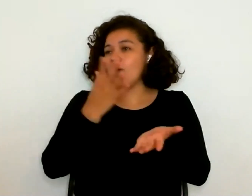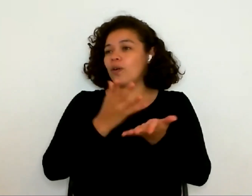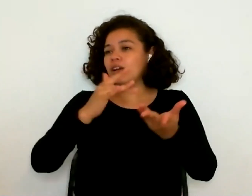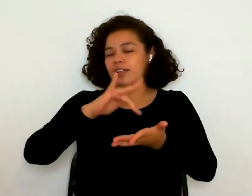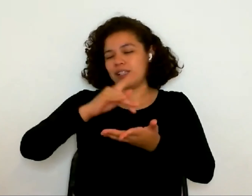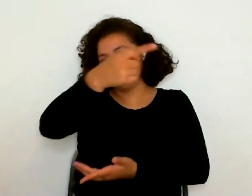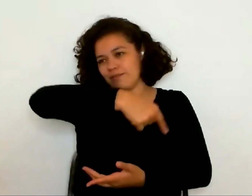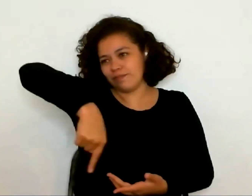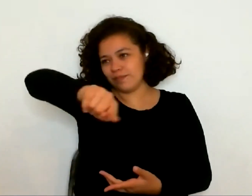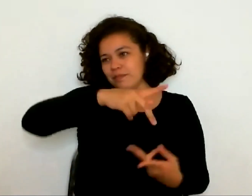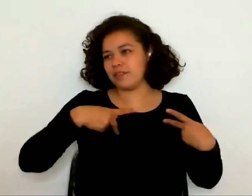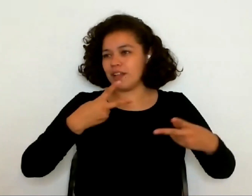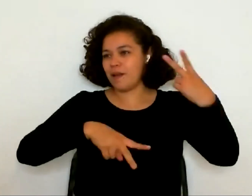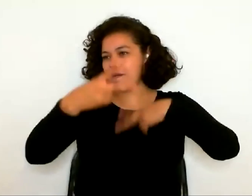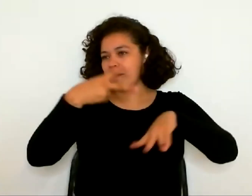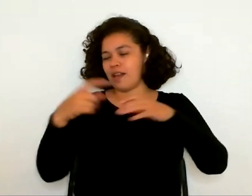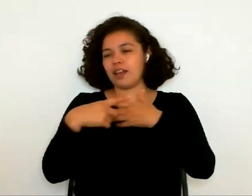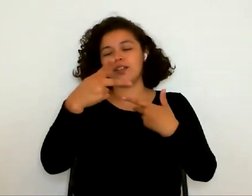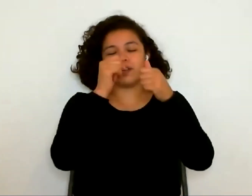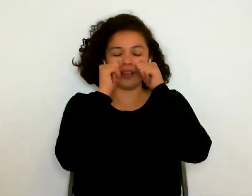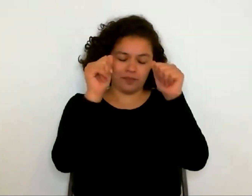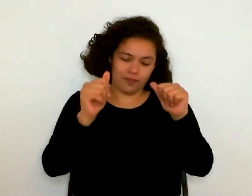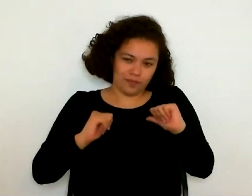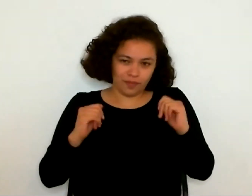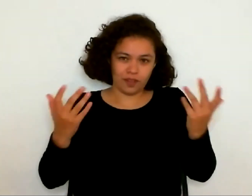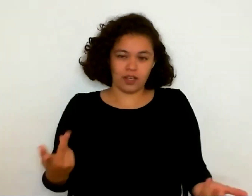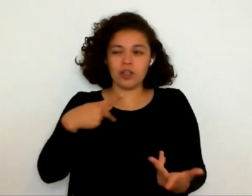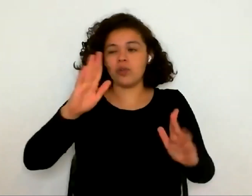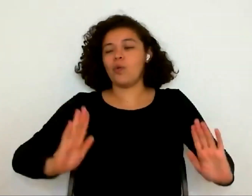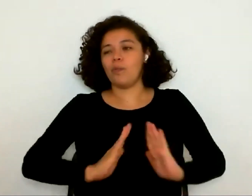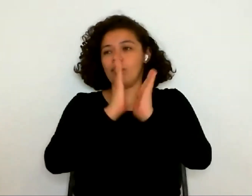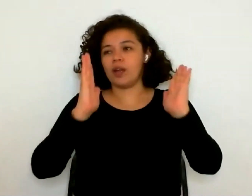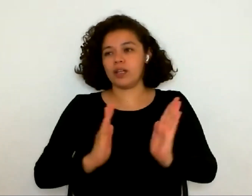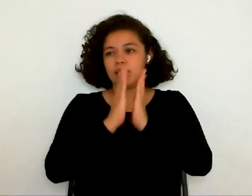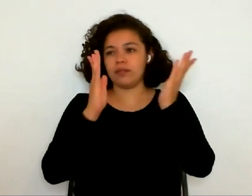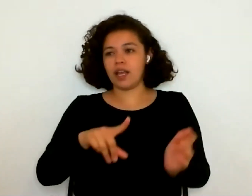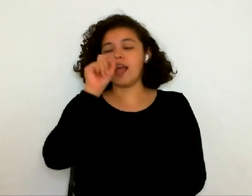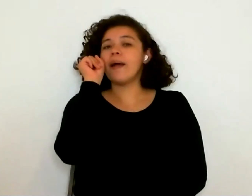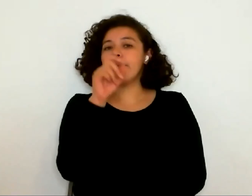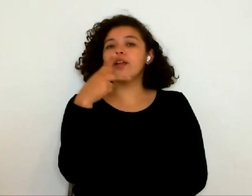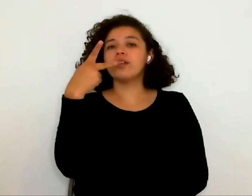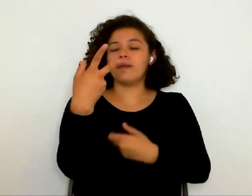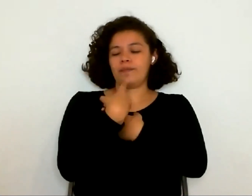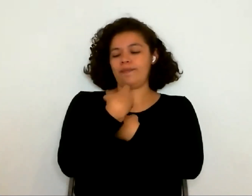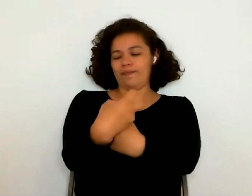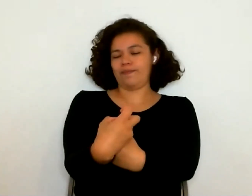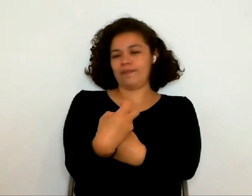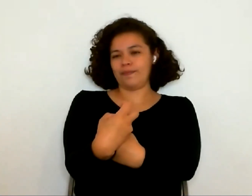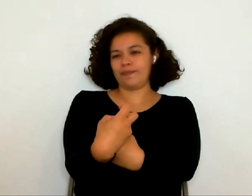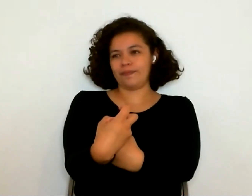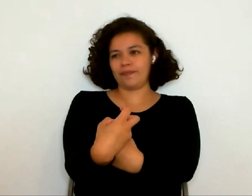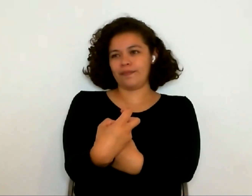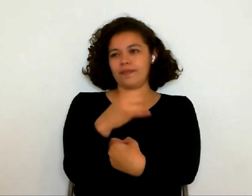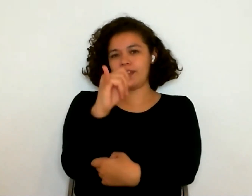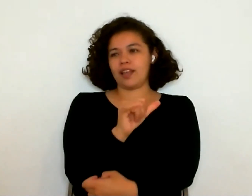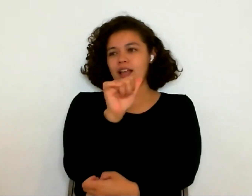ustedes como asistentes, ¿no? Por su atención, por sus participaciones y también por la invitación de la JAP